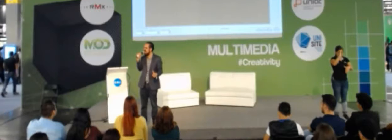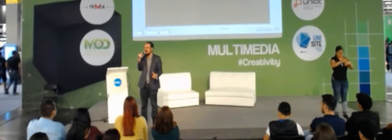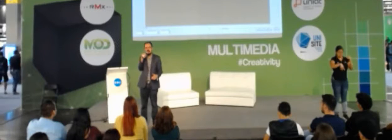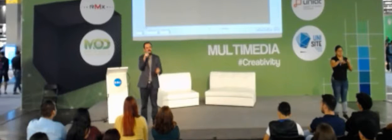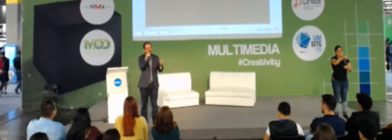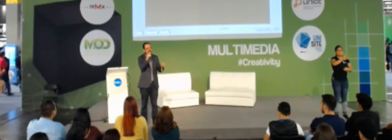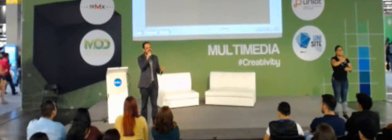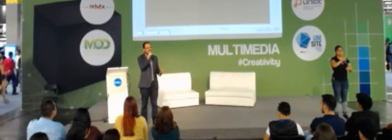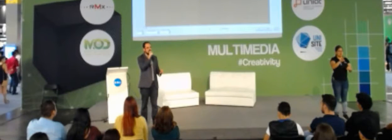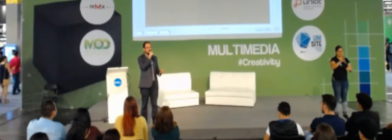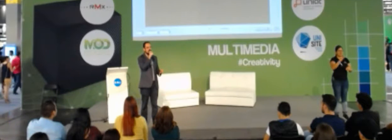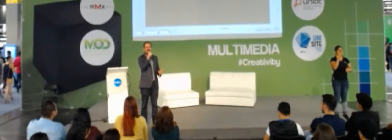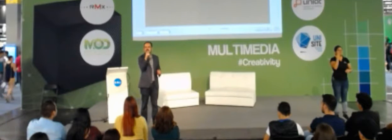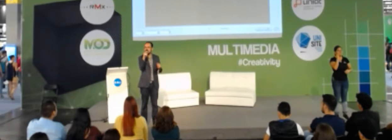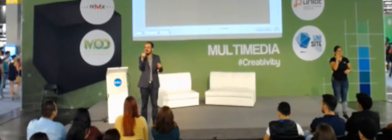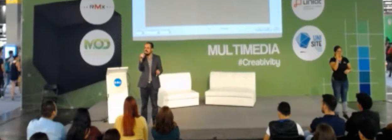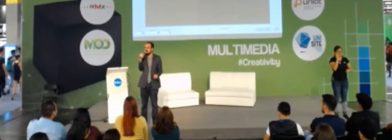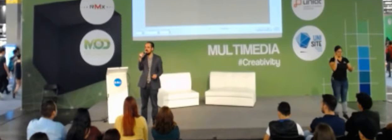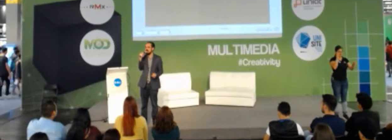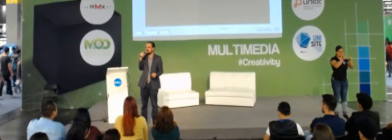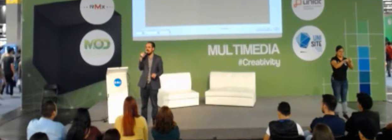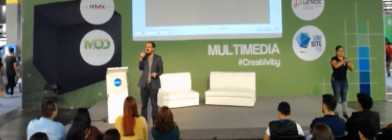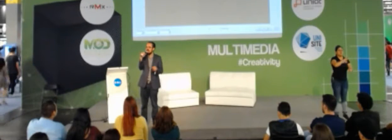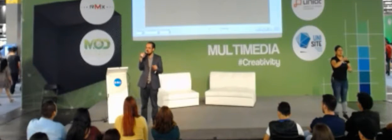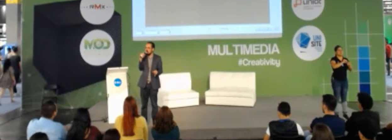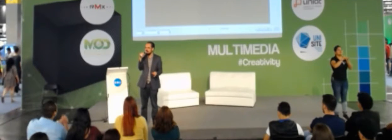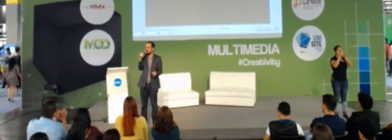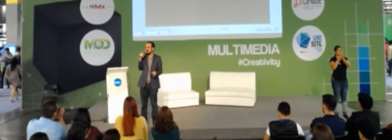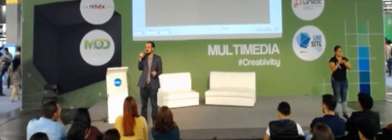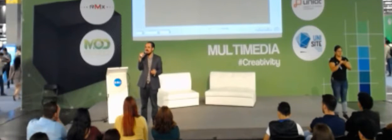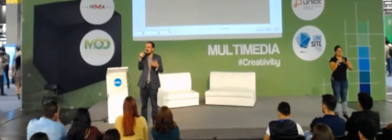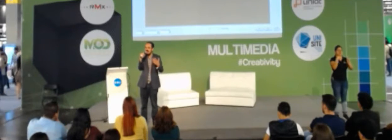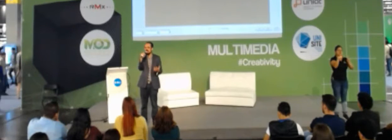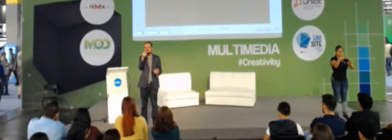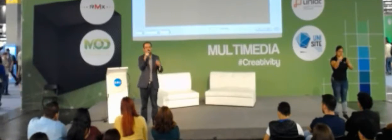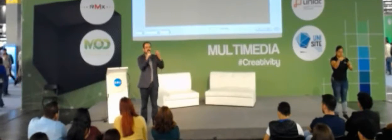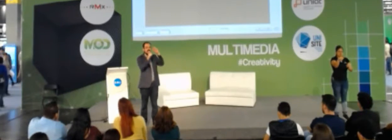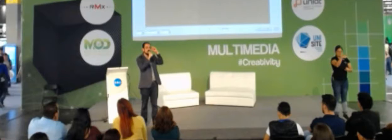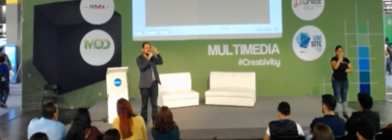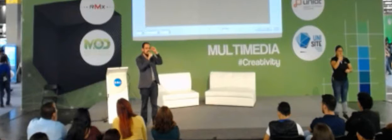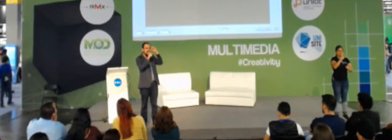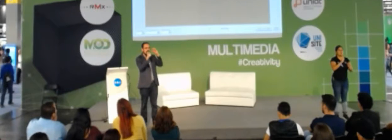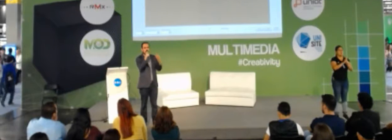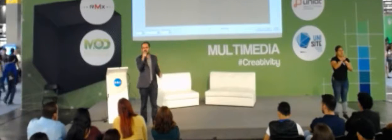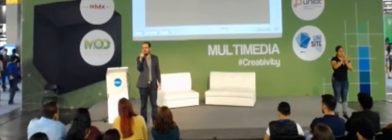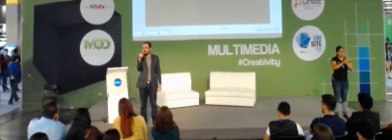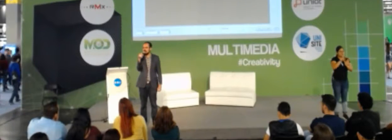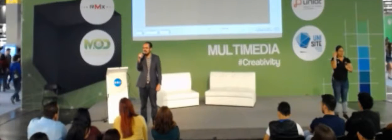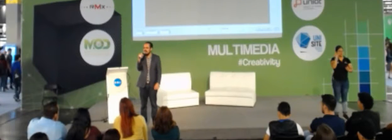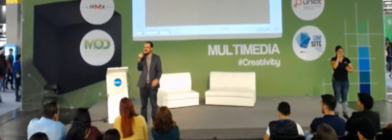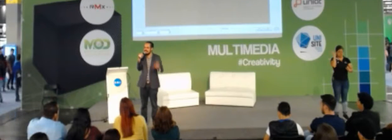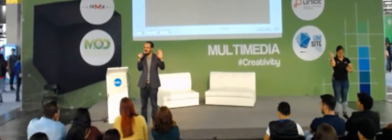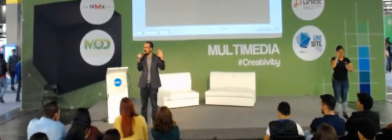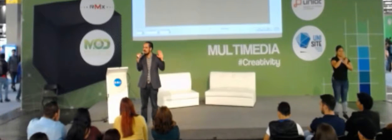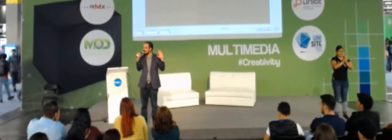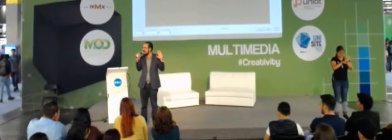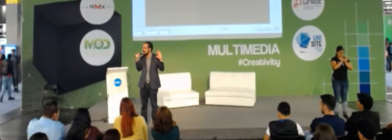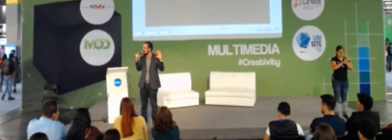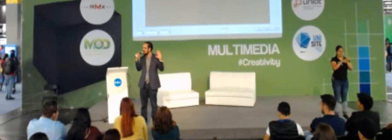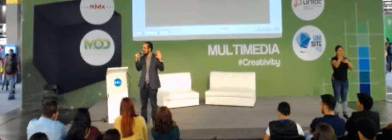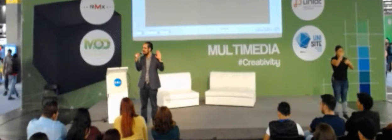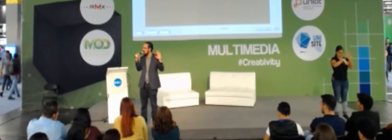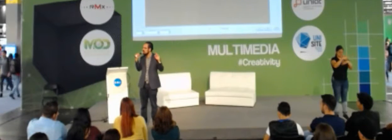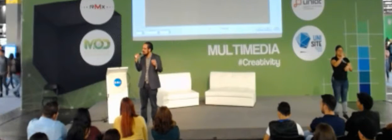charla, nos sigas en Facebook, nos sigas en Twitter, en YouTube, que veas nuestros videos. Los videos sí, están en lengua de